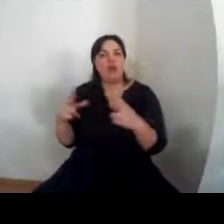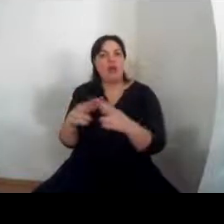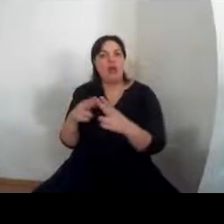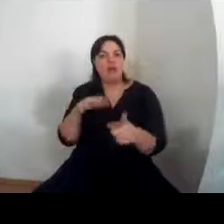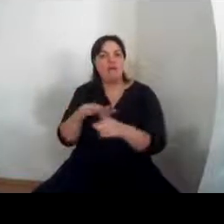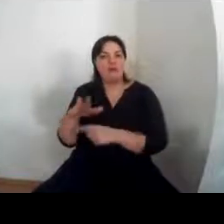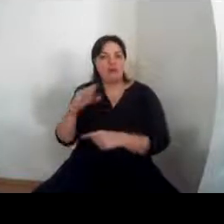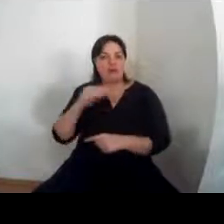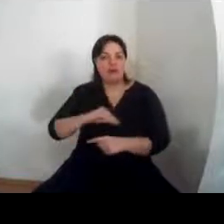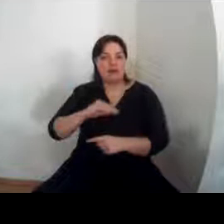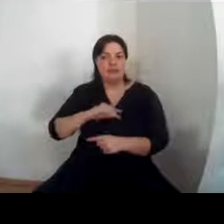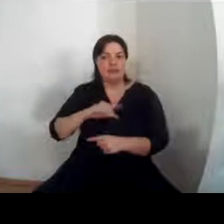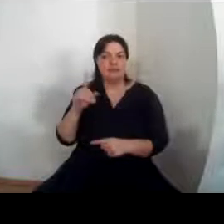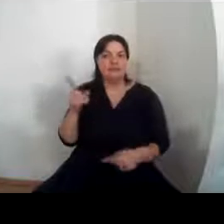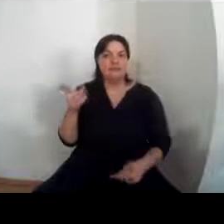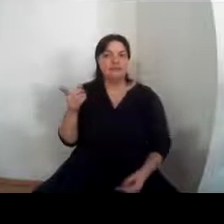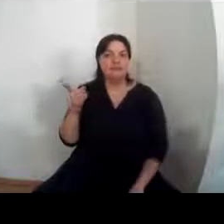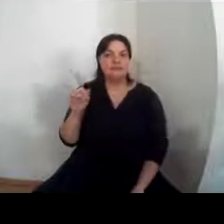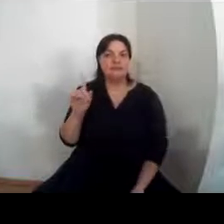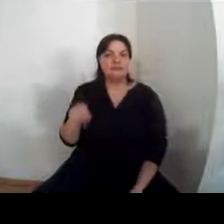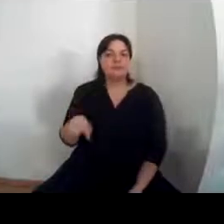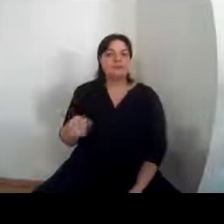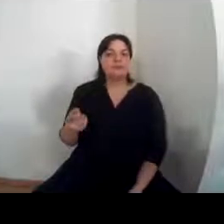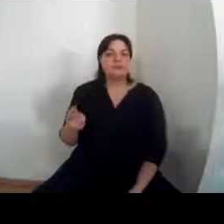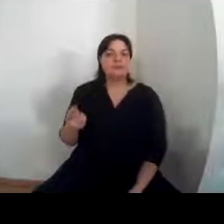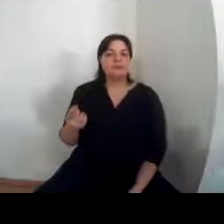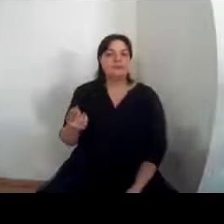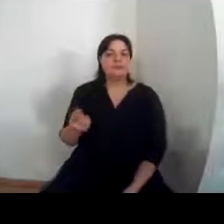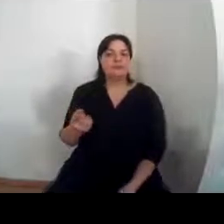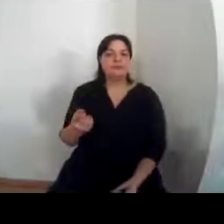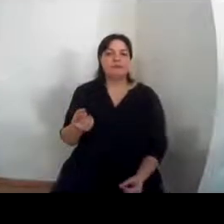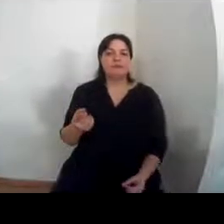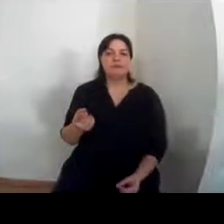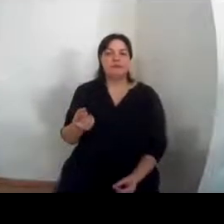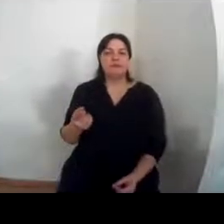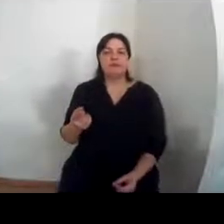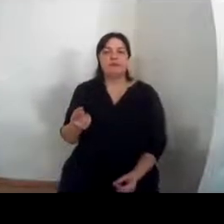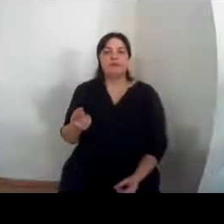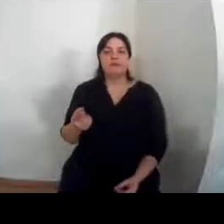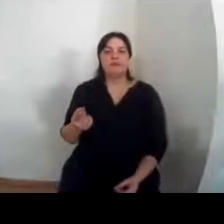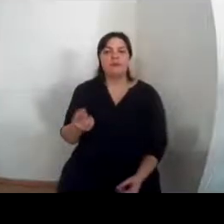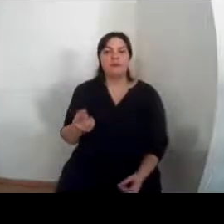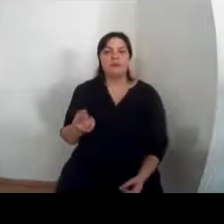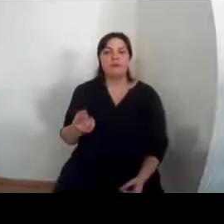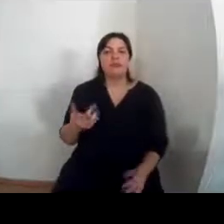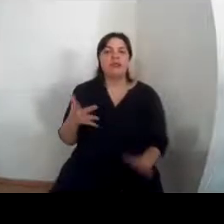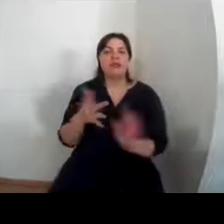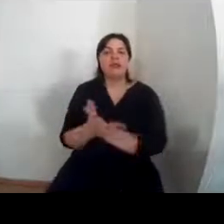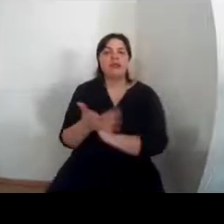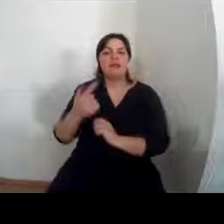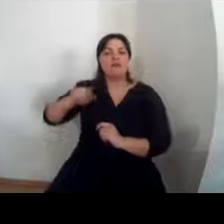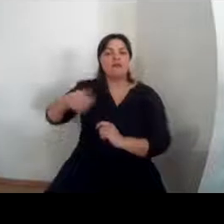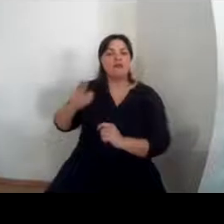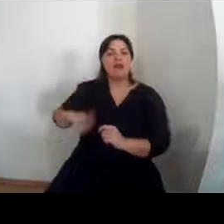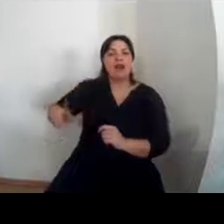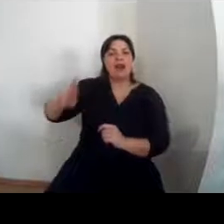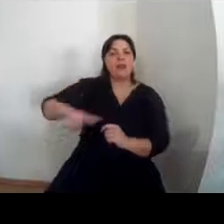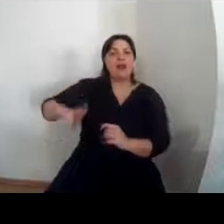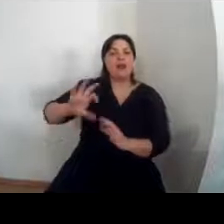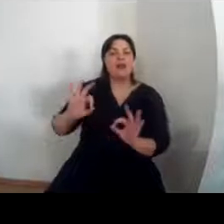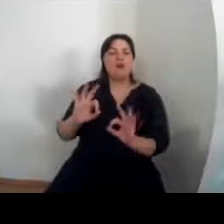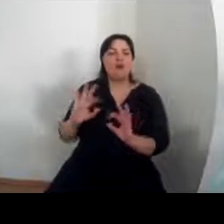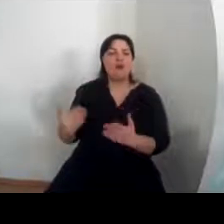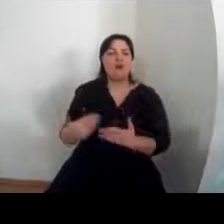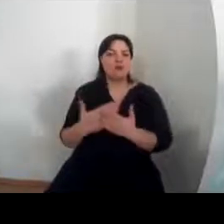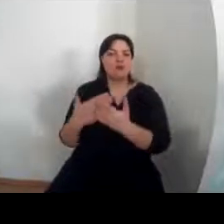de un calado social e incluso en algunos momentos nos permite una recuperación o un estudio